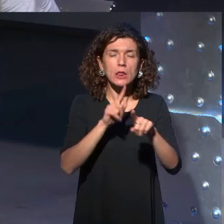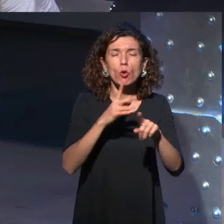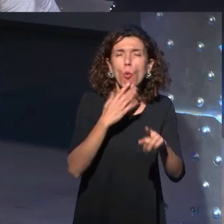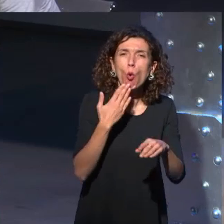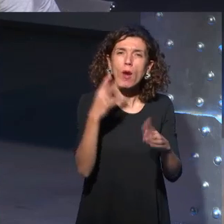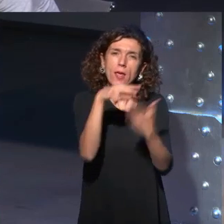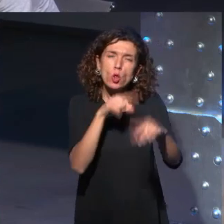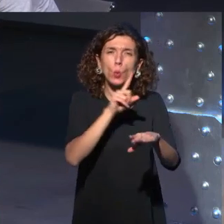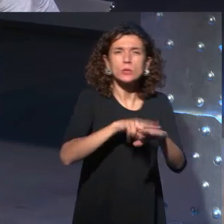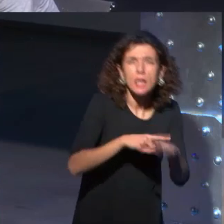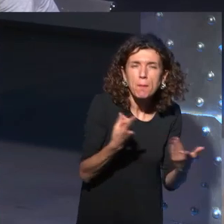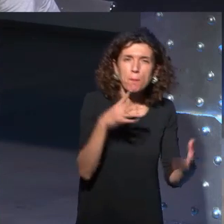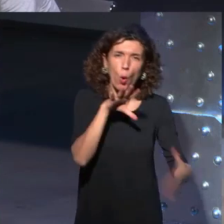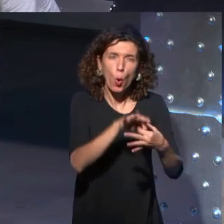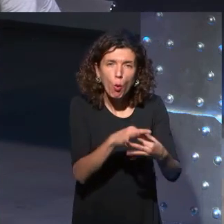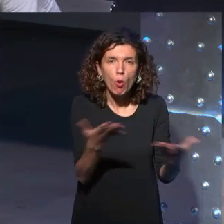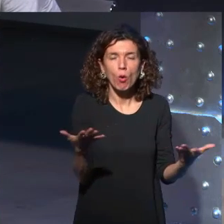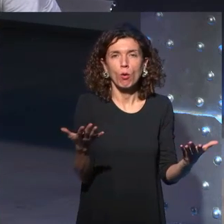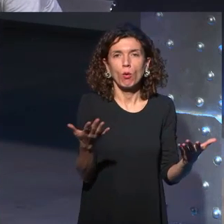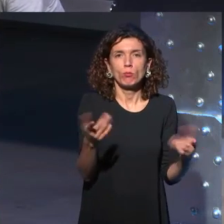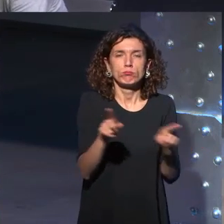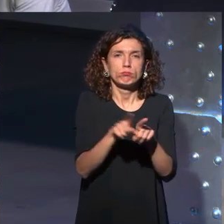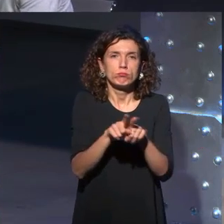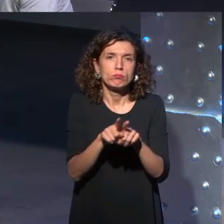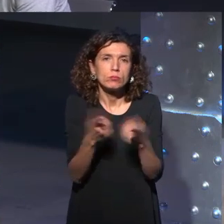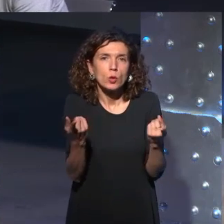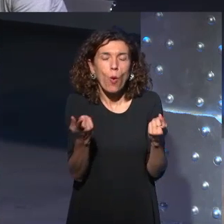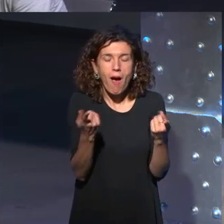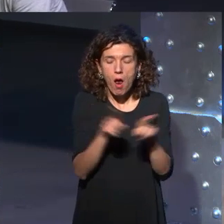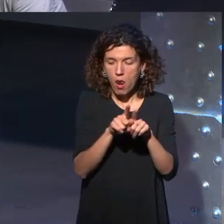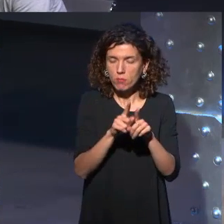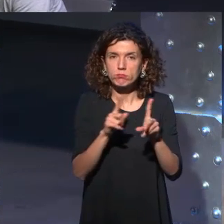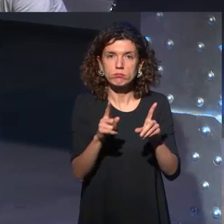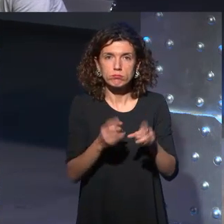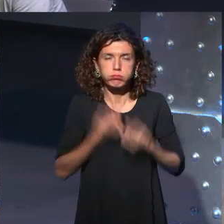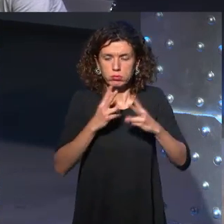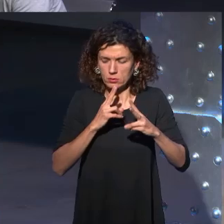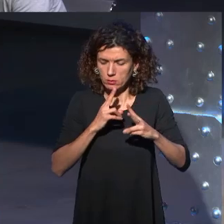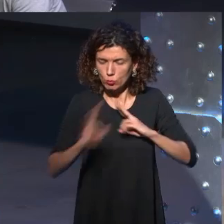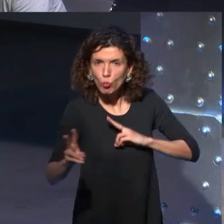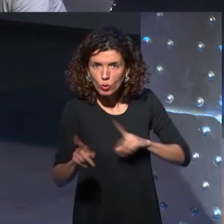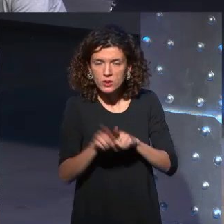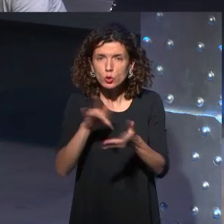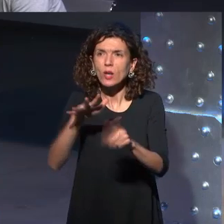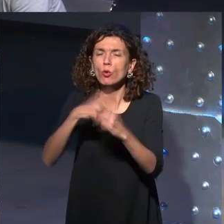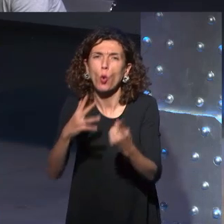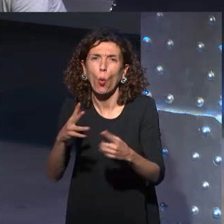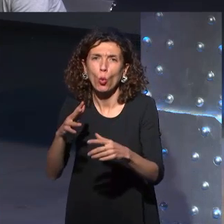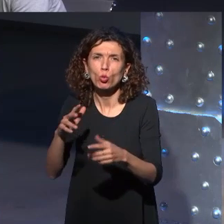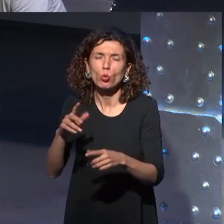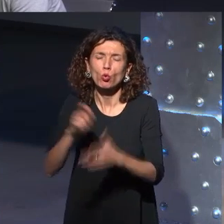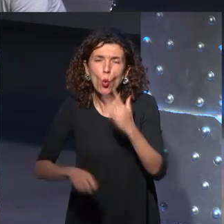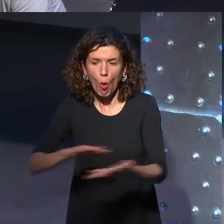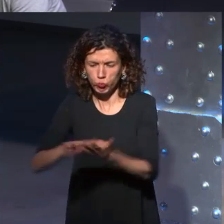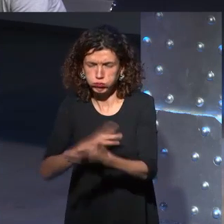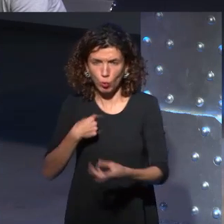leyendo estén leyendo cómo se reacciona ante la barbarie, cómo se puede